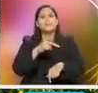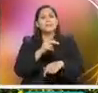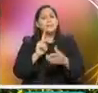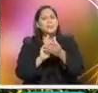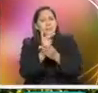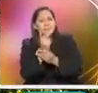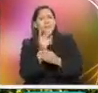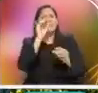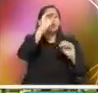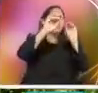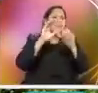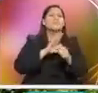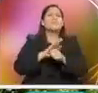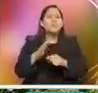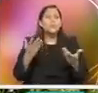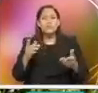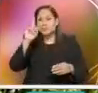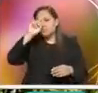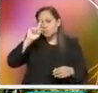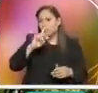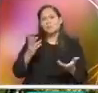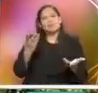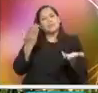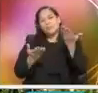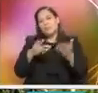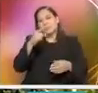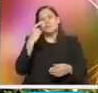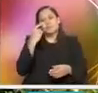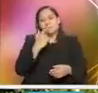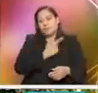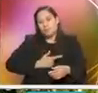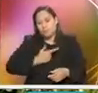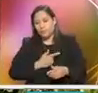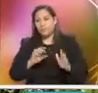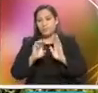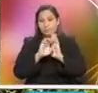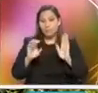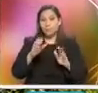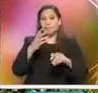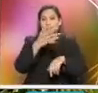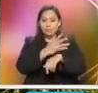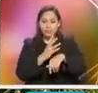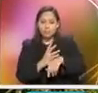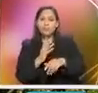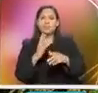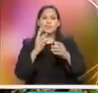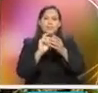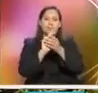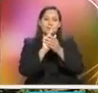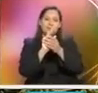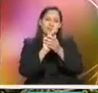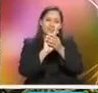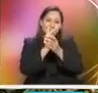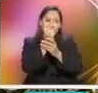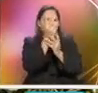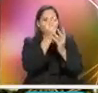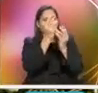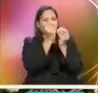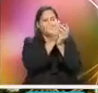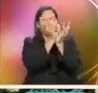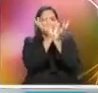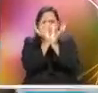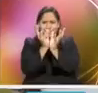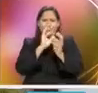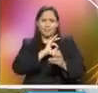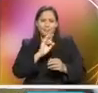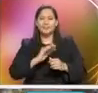para estas azoteas verdes? Pues depende de lo que quieres. Puede ser una azotea muy ornamental, digamos que además de brindar todos los...